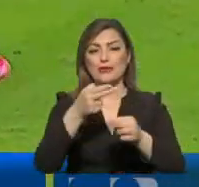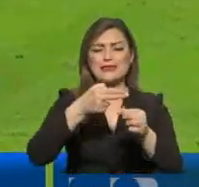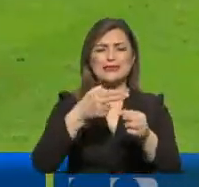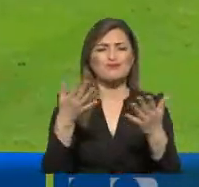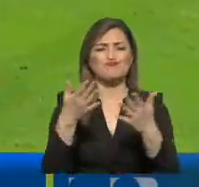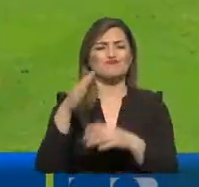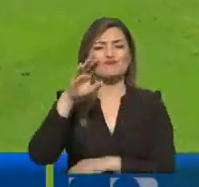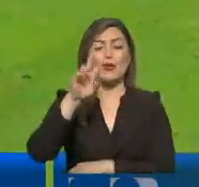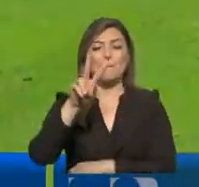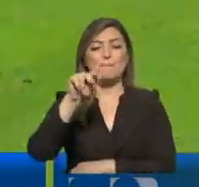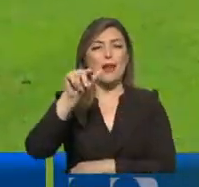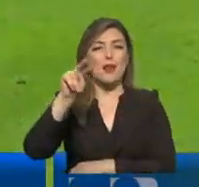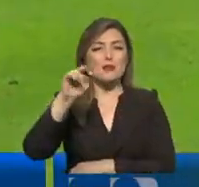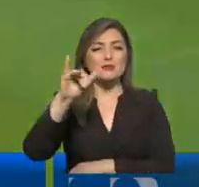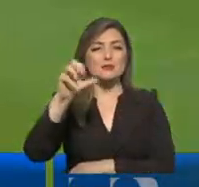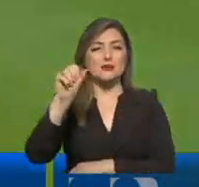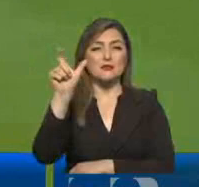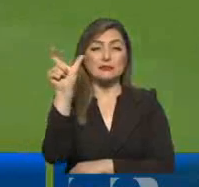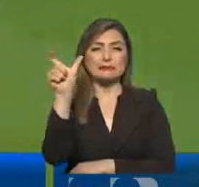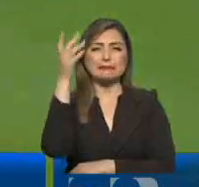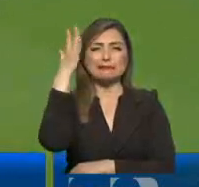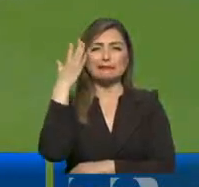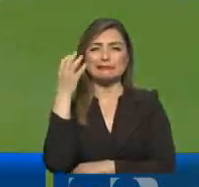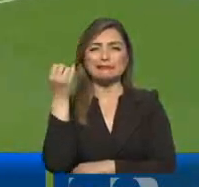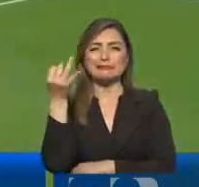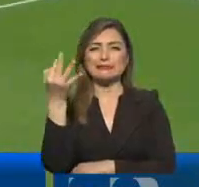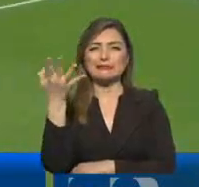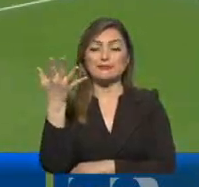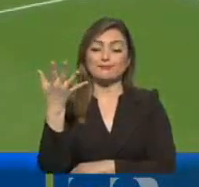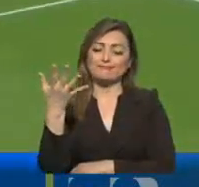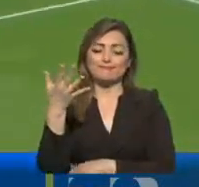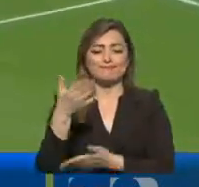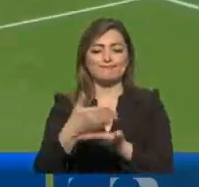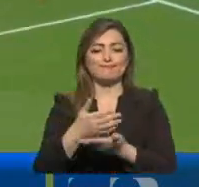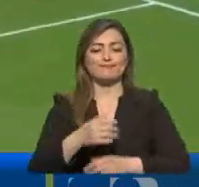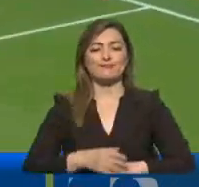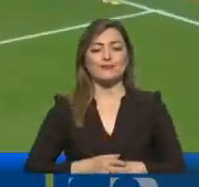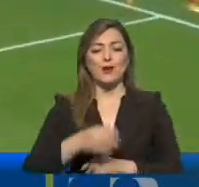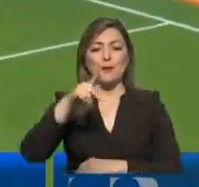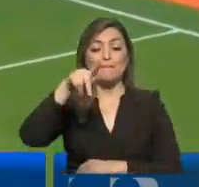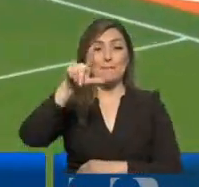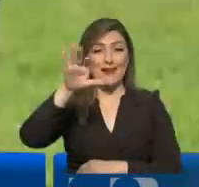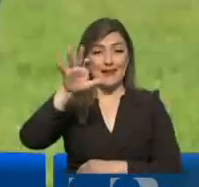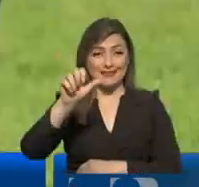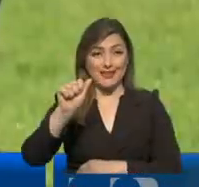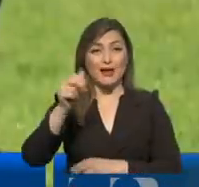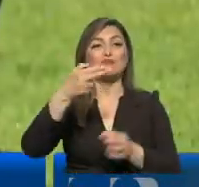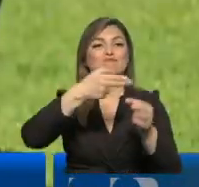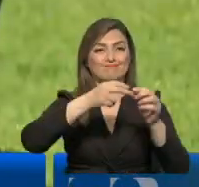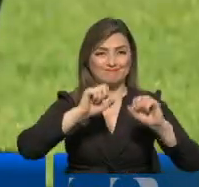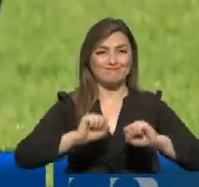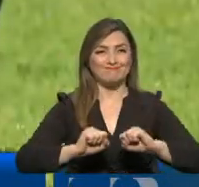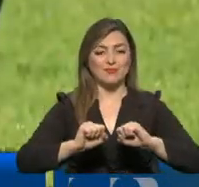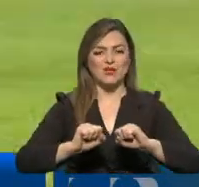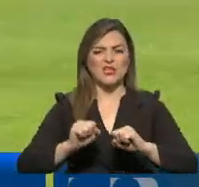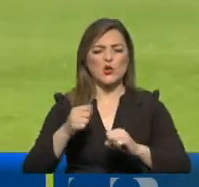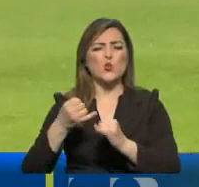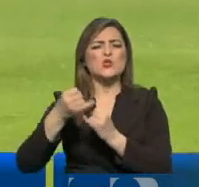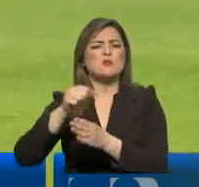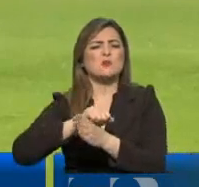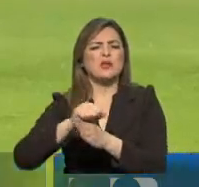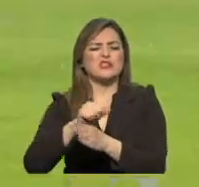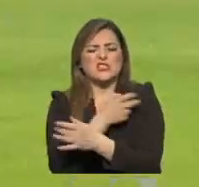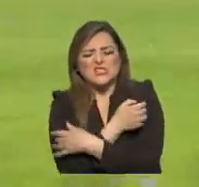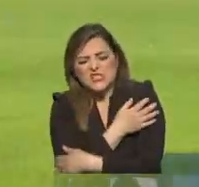Ener Valencia por acumulación de amarillas. Por otro lado, Gonzalo Plata ya podrá estar a disposición, pero en la última práctica trabajó de forma diferenciada por una